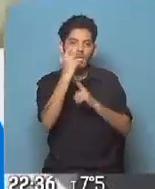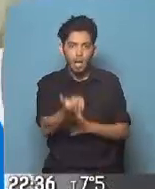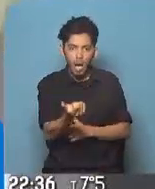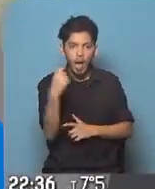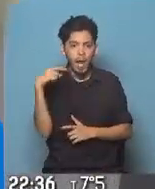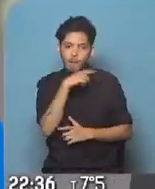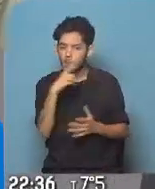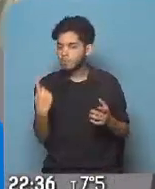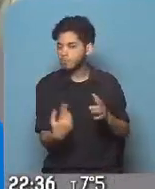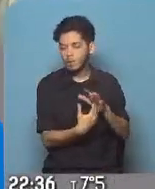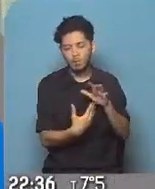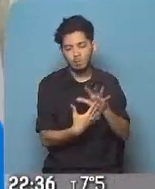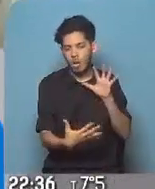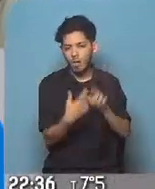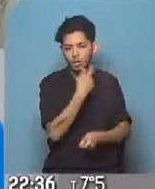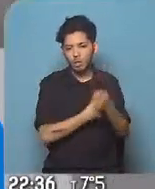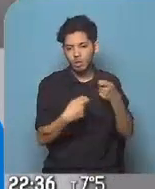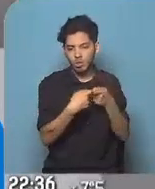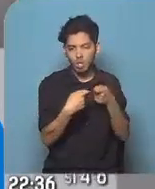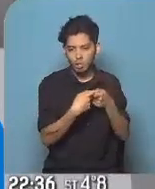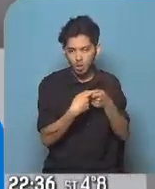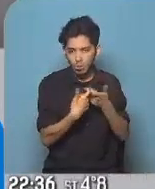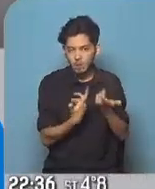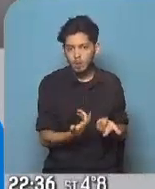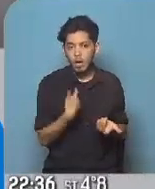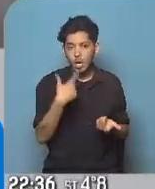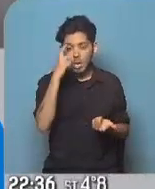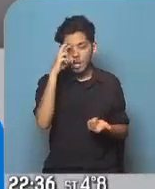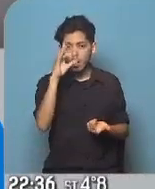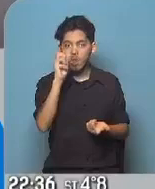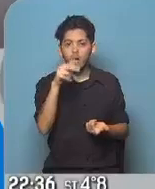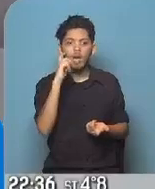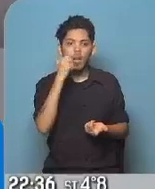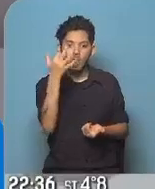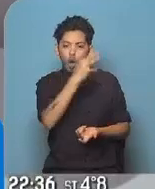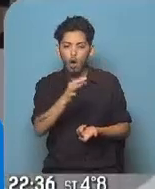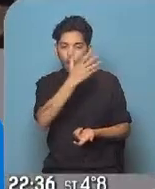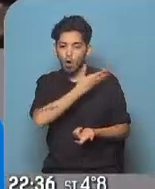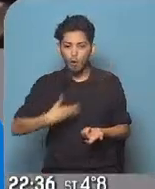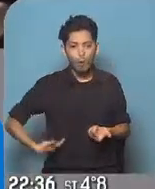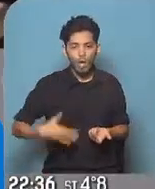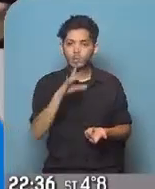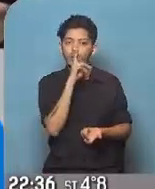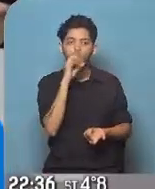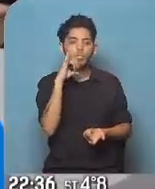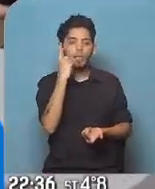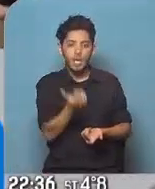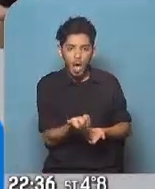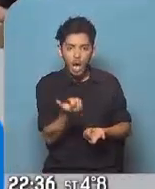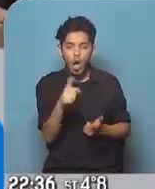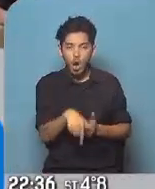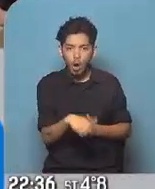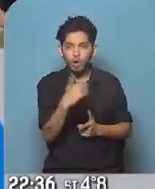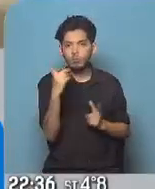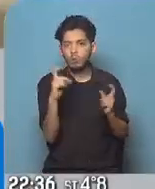principal socio comercial. Claro, claro. Hoy que Erdogan, o el gobierno de Turquía, está en una crisis económica, fíjate vos cómo